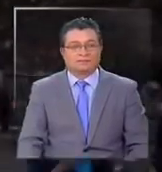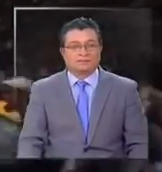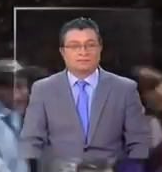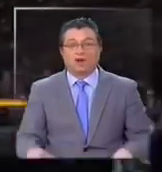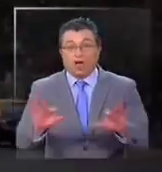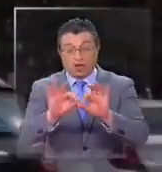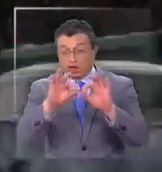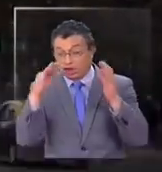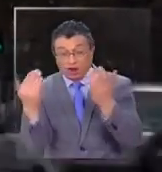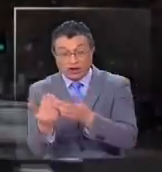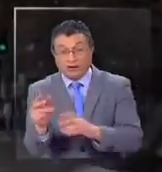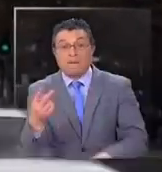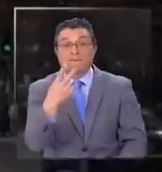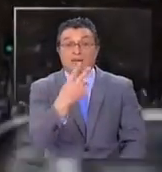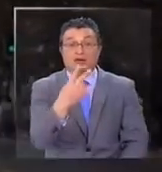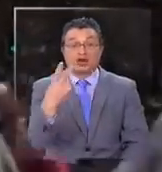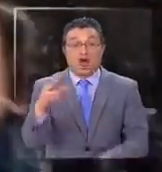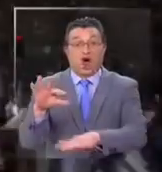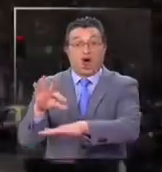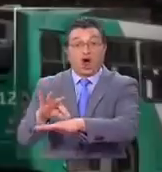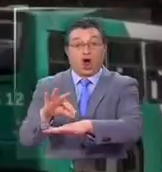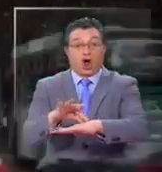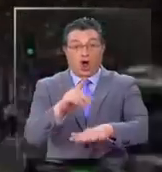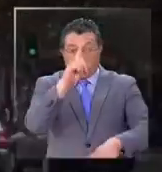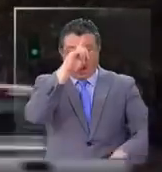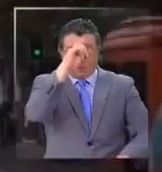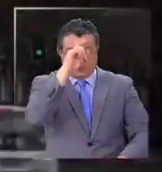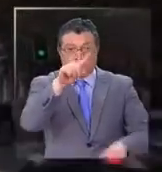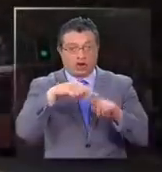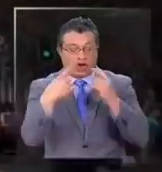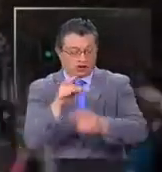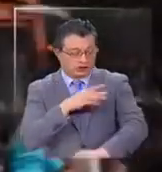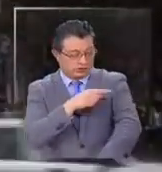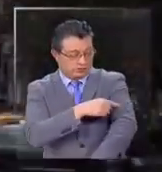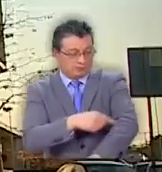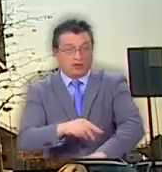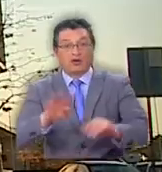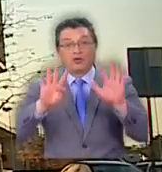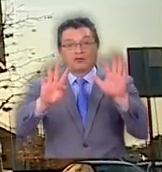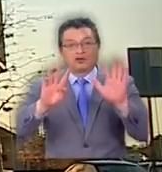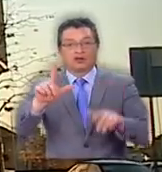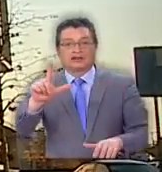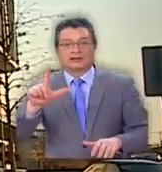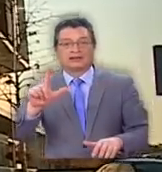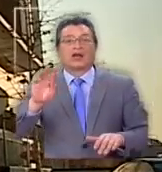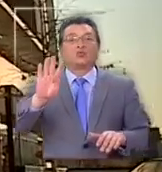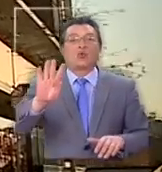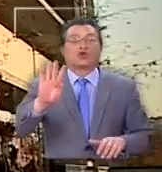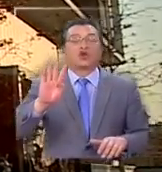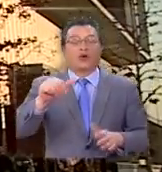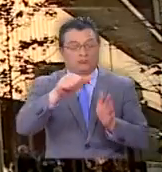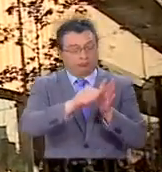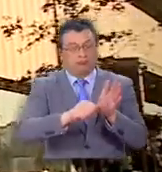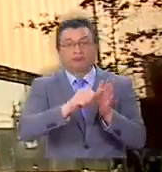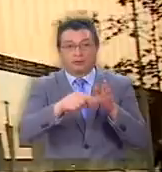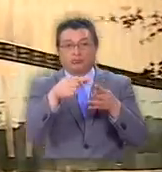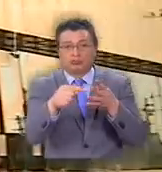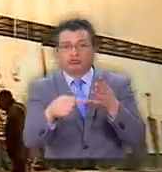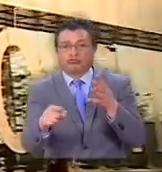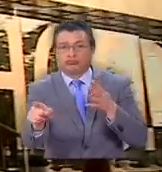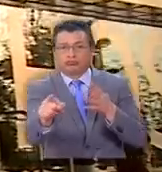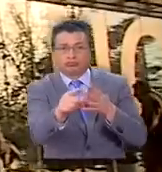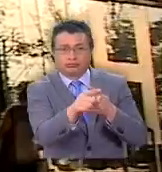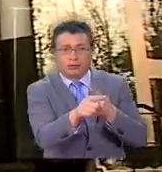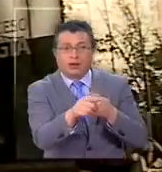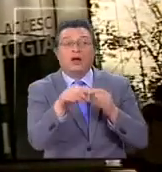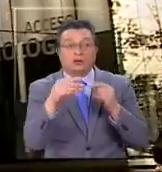En total son 22 los hospitales a lo largo del país donde se realizarán 974 cirugías de este tipo. Lo importante es